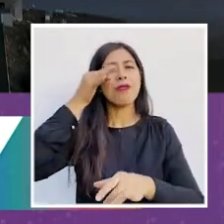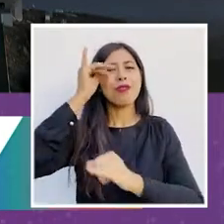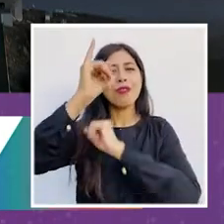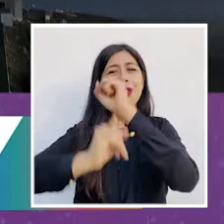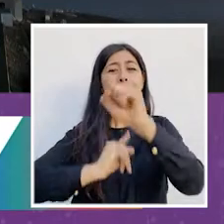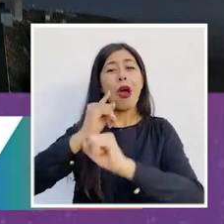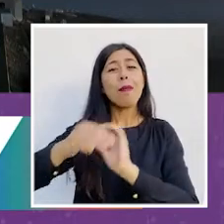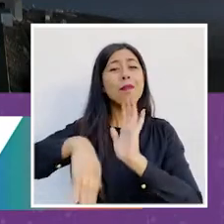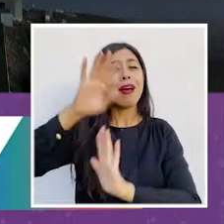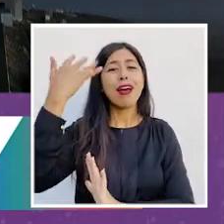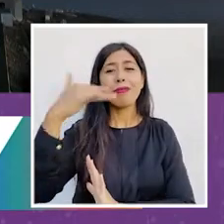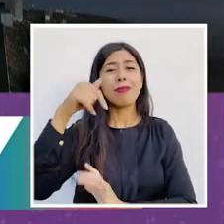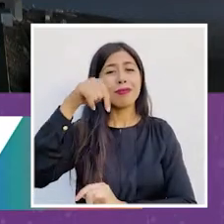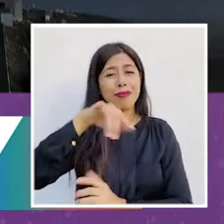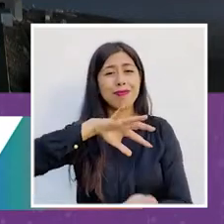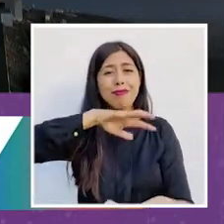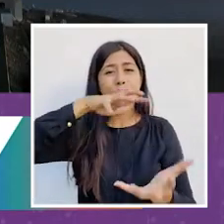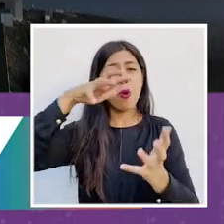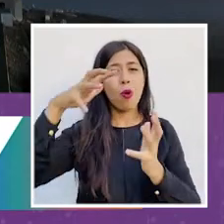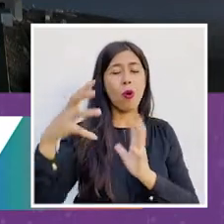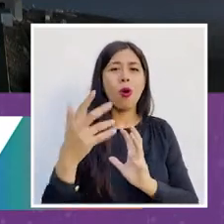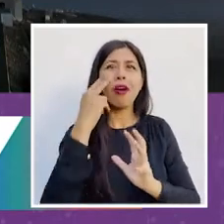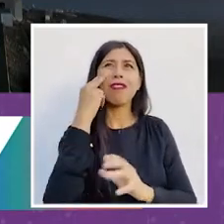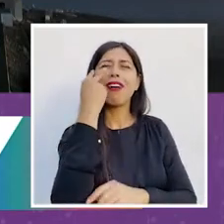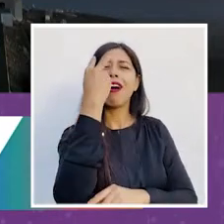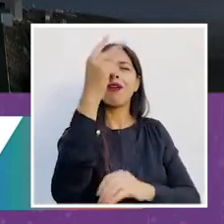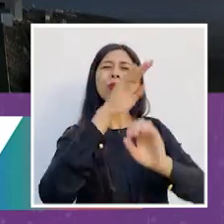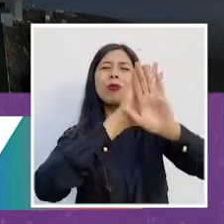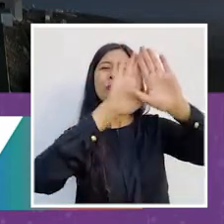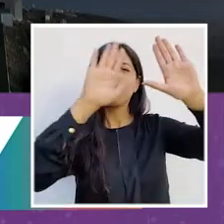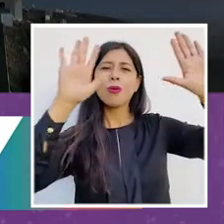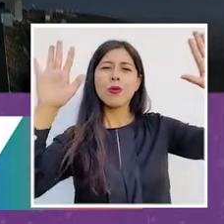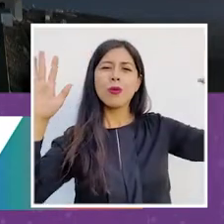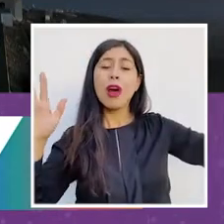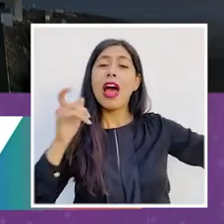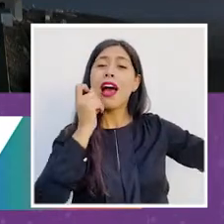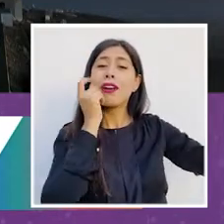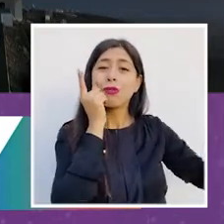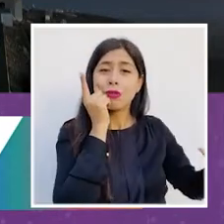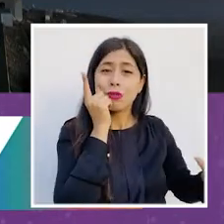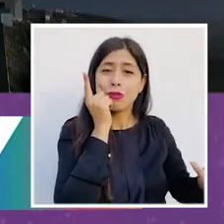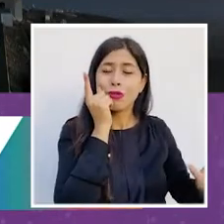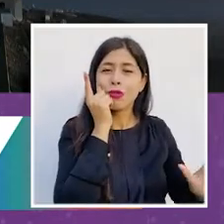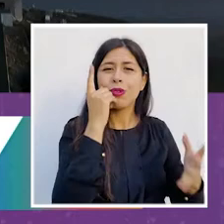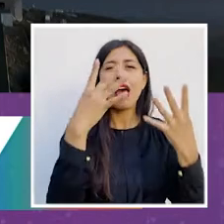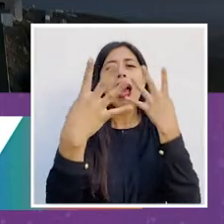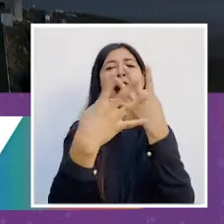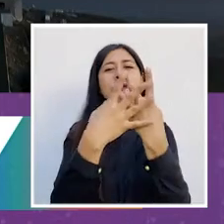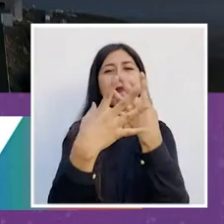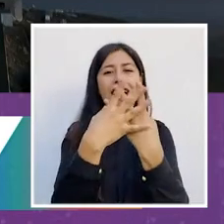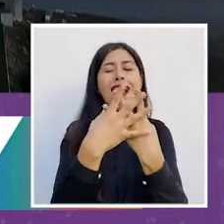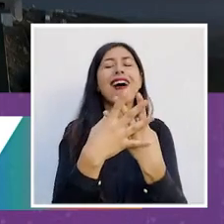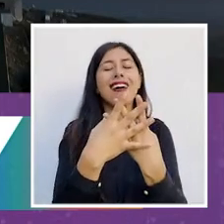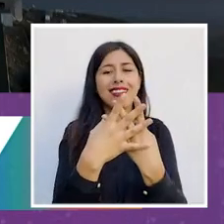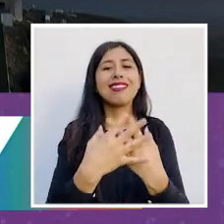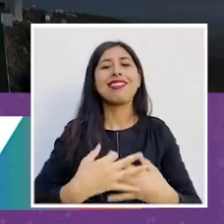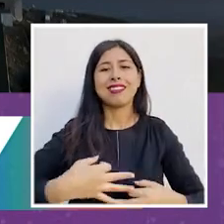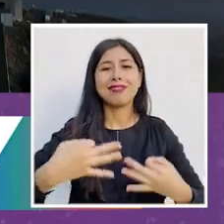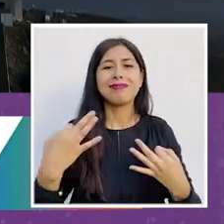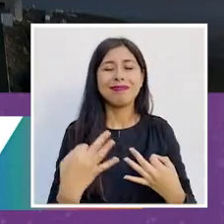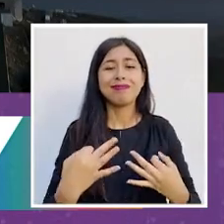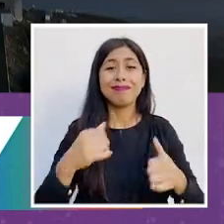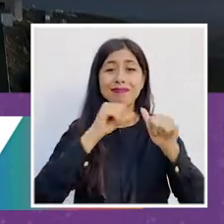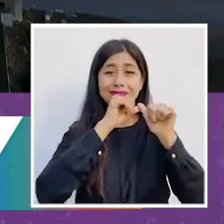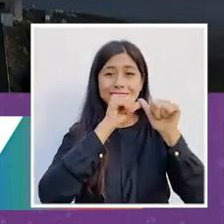observatorios internacionales más importantes del mundo. Pueden ver ese cielo azul transparente. Que claro,